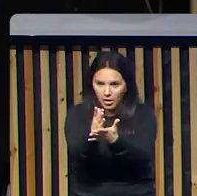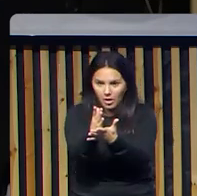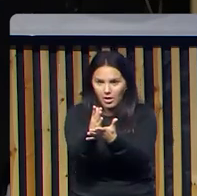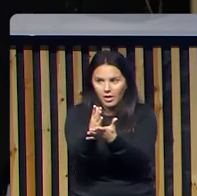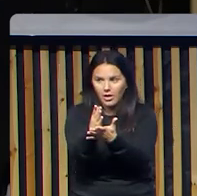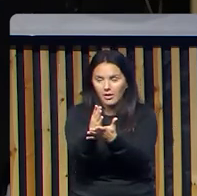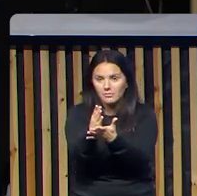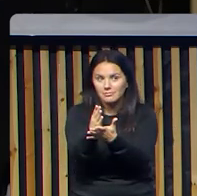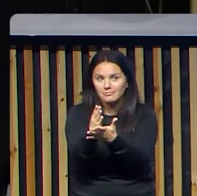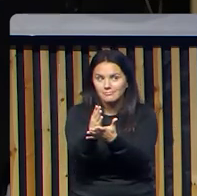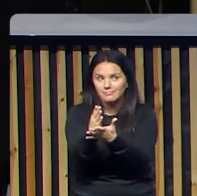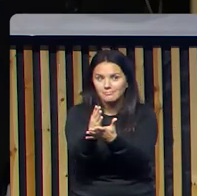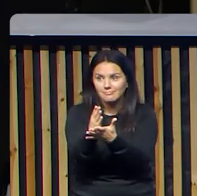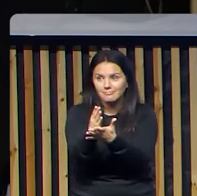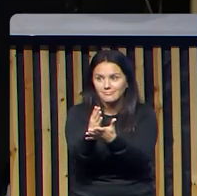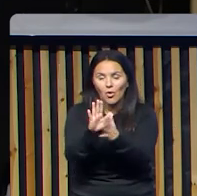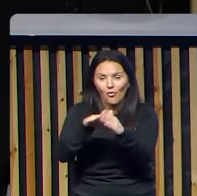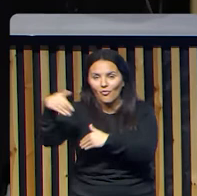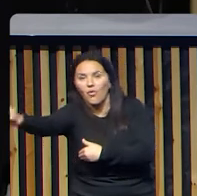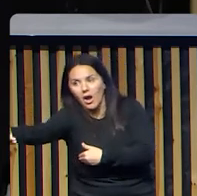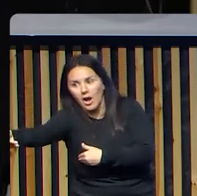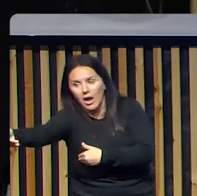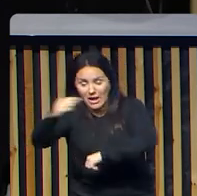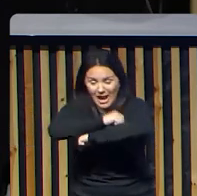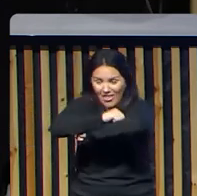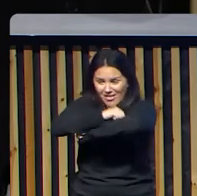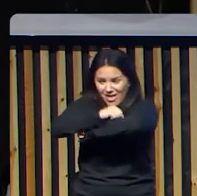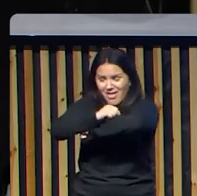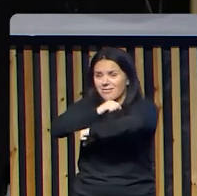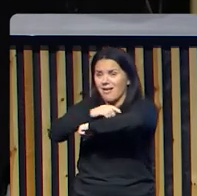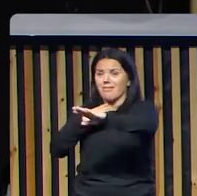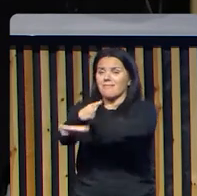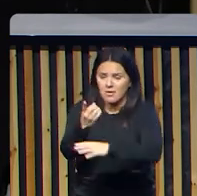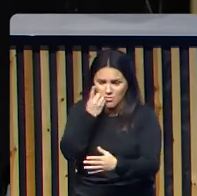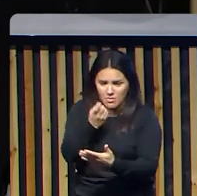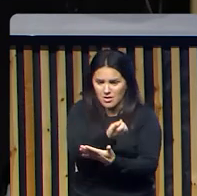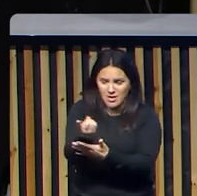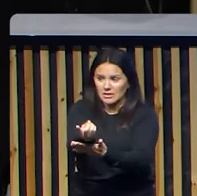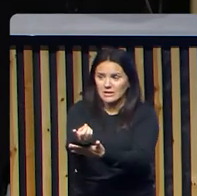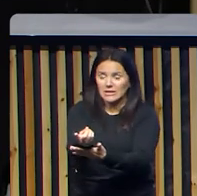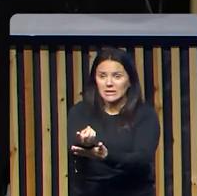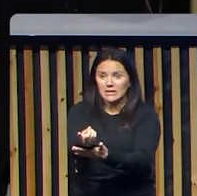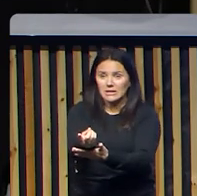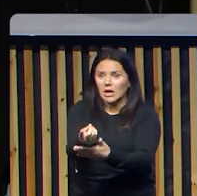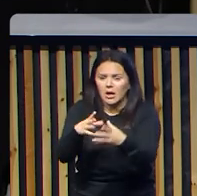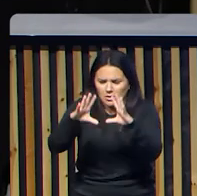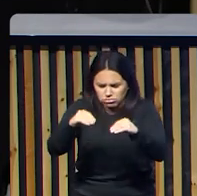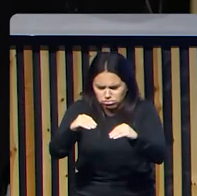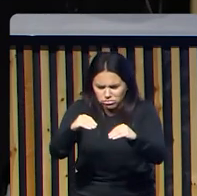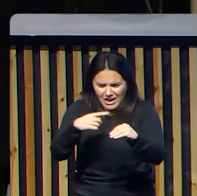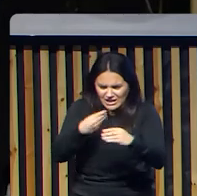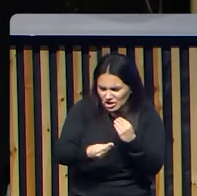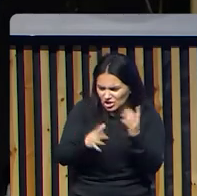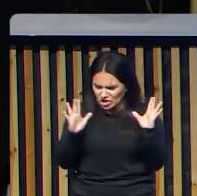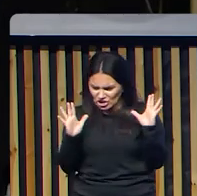entonces salgo fuera a la terraza Vete a la terraza Vete a la terraza que se me ha quedado colgado pero ahora